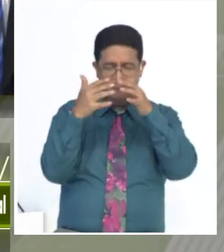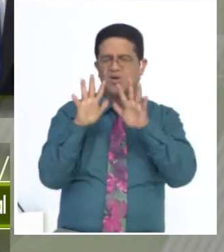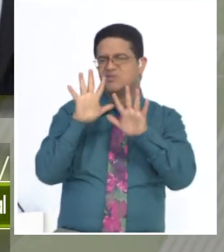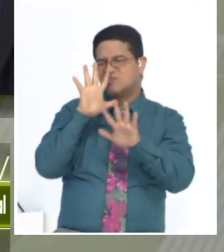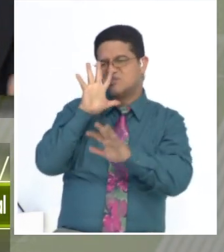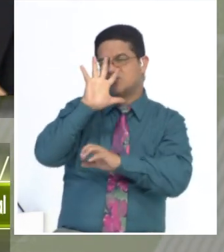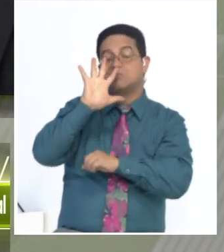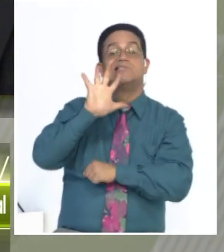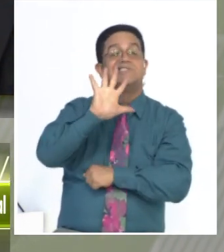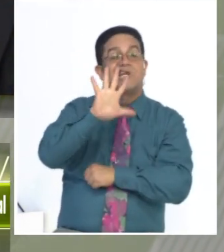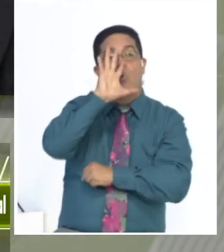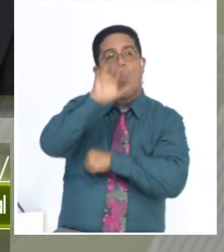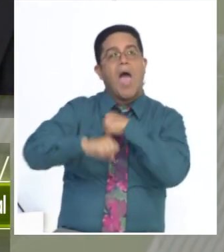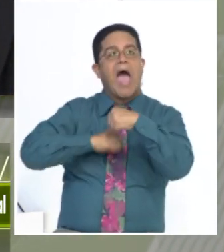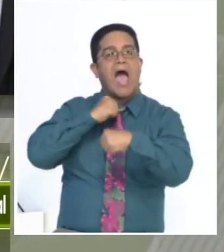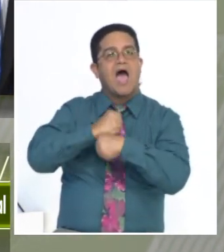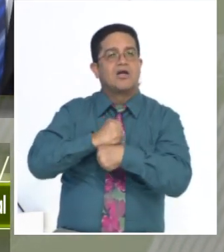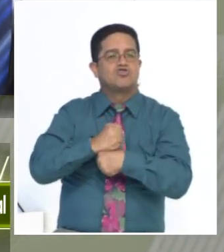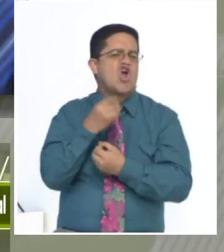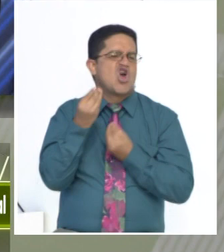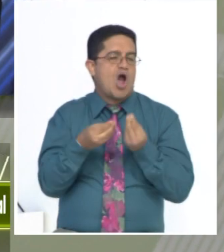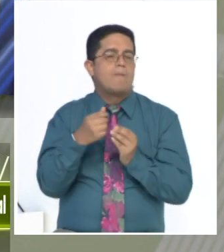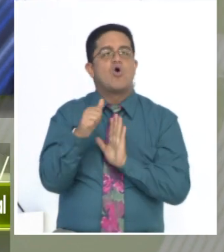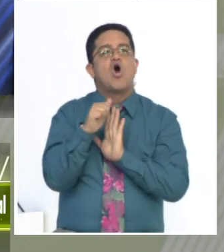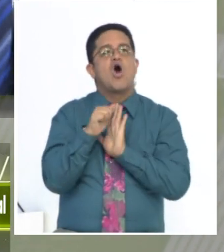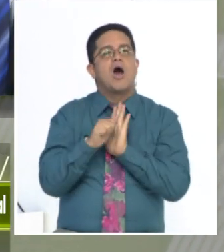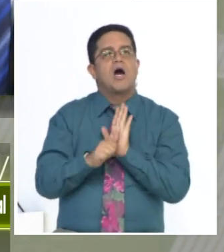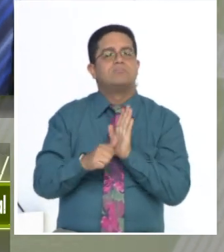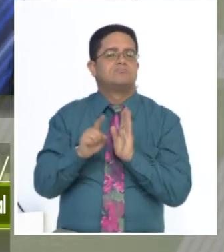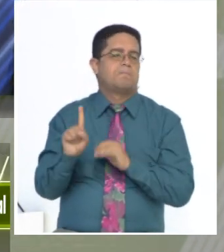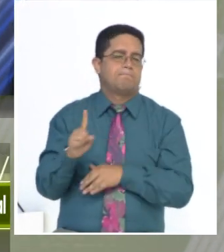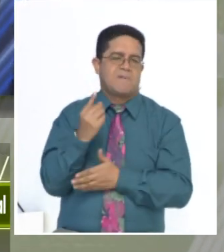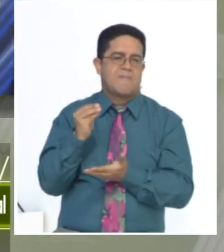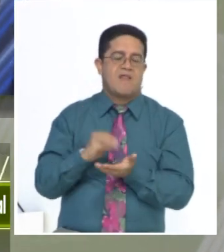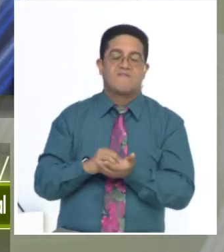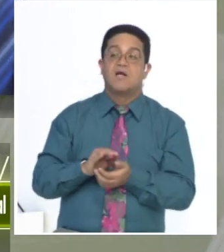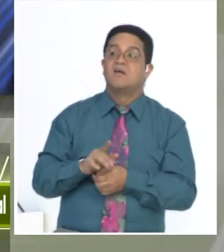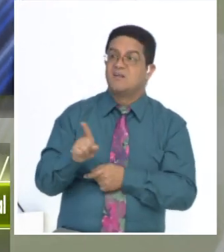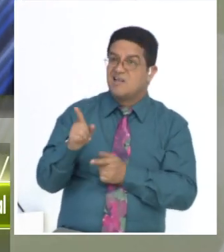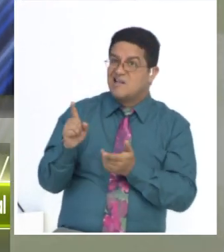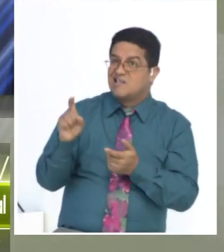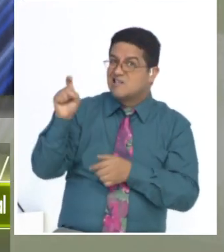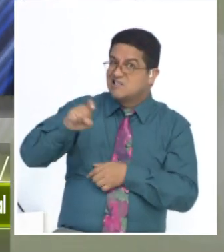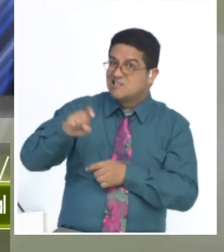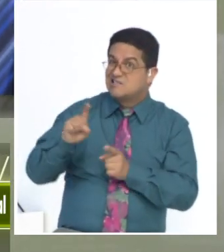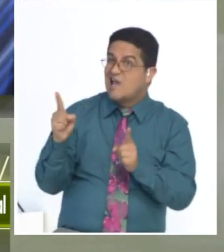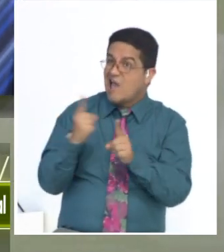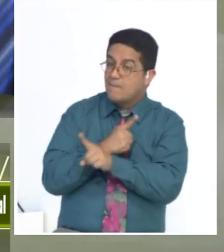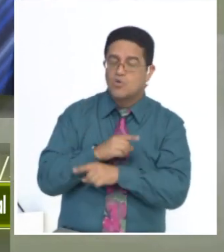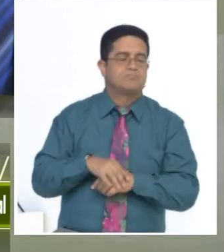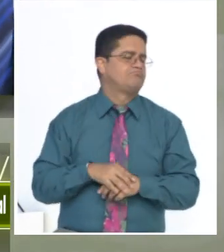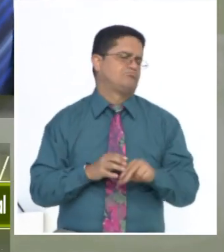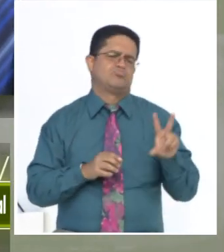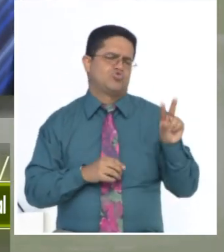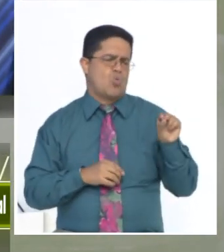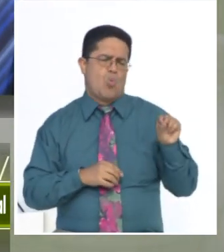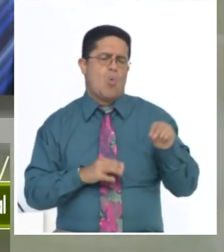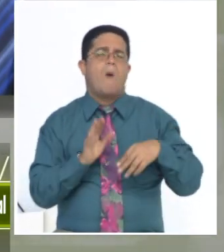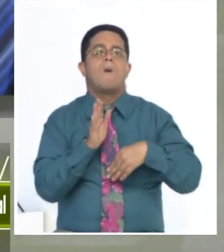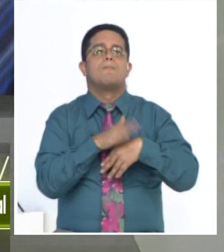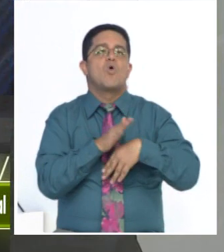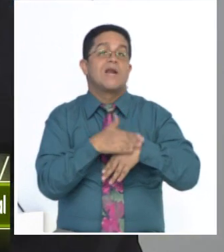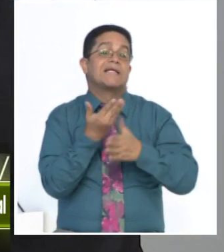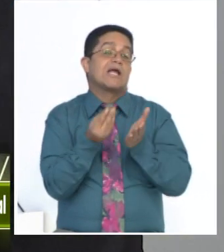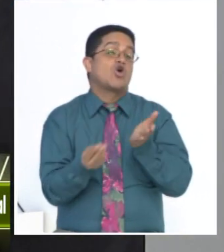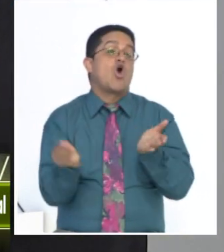años por la intervención de la primera intervención realizada. ¿Se hizo recambio? No, no se hizo recambio porque nuevamente